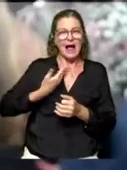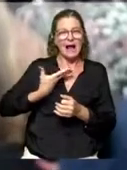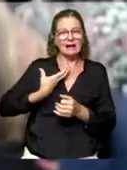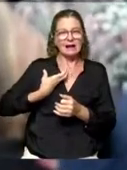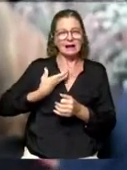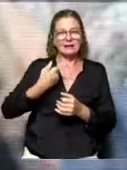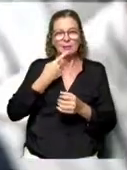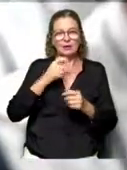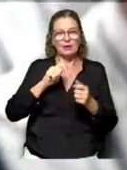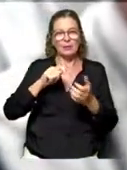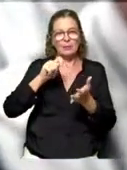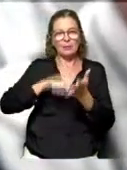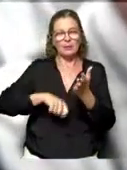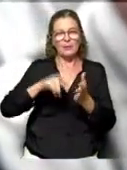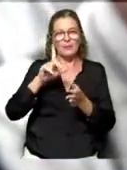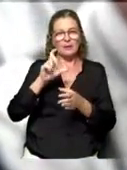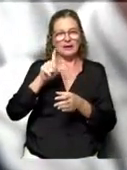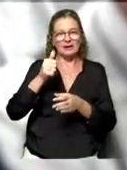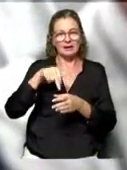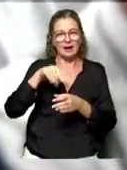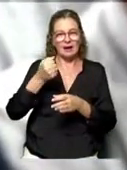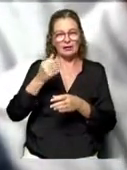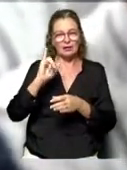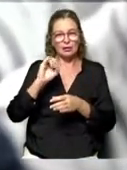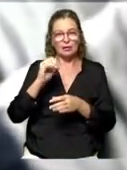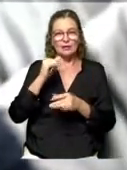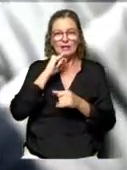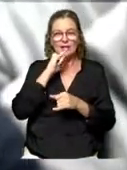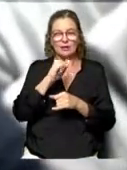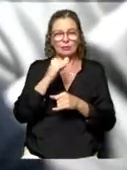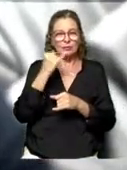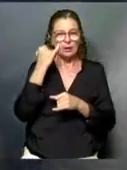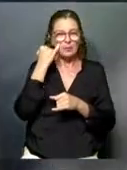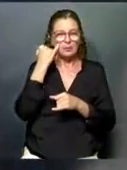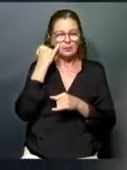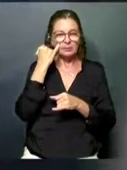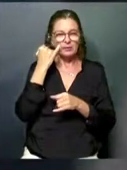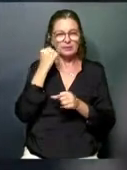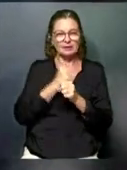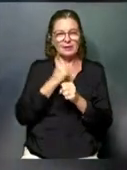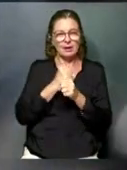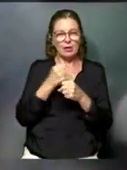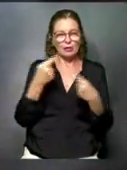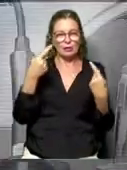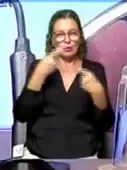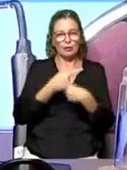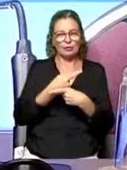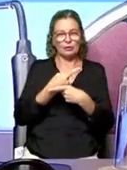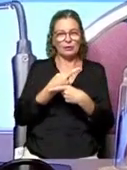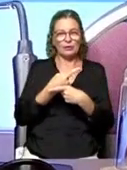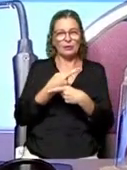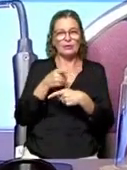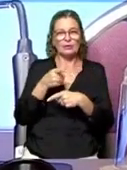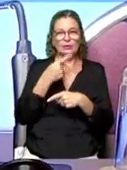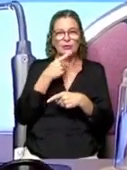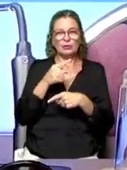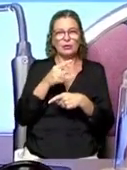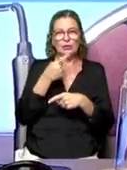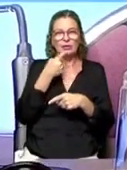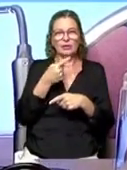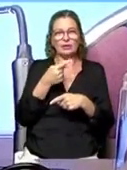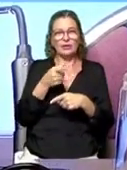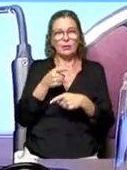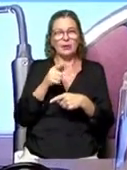ser sancionado por el plenario del Frente Amplio ante denuncias de acoso sexual y laboral en su contra. El mismo plenario no halló elementos